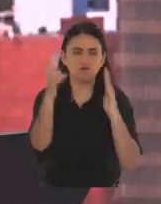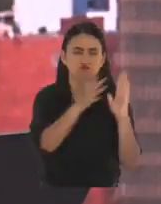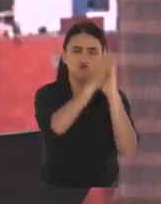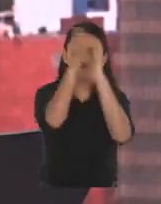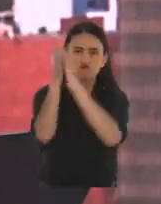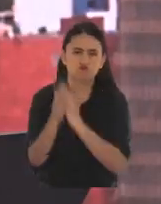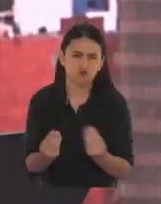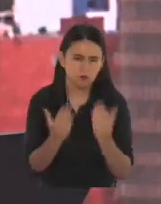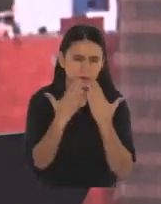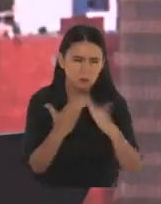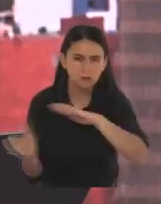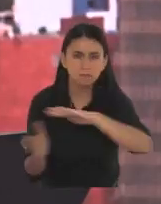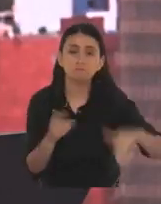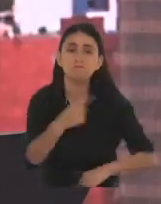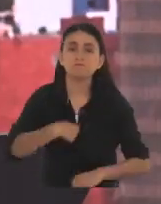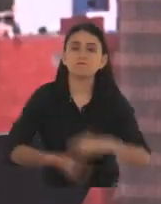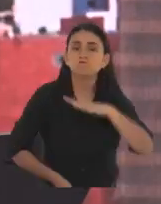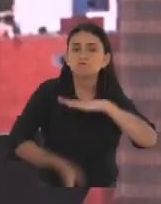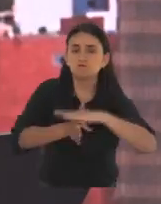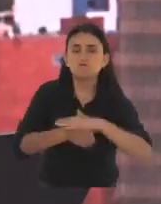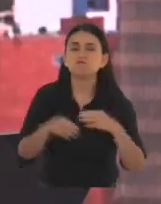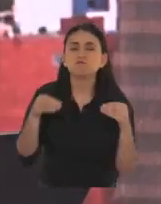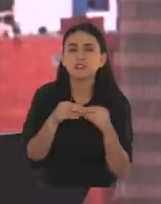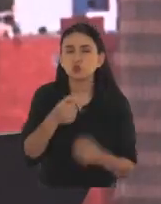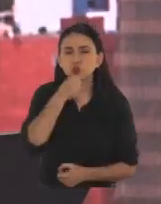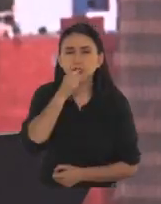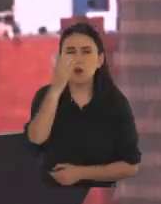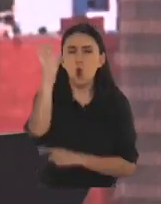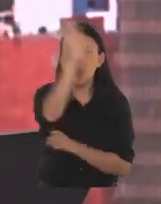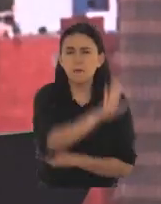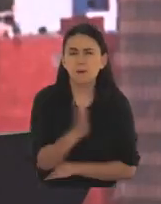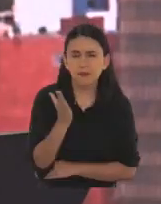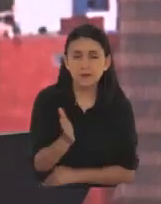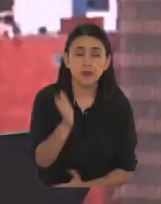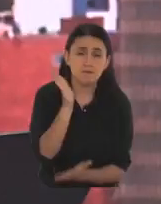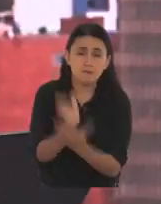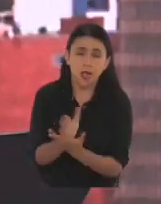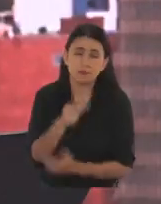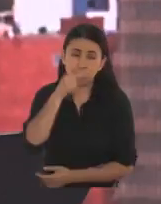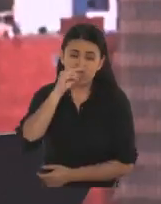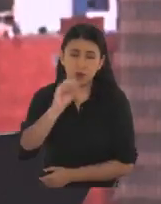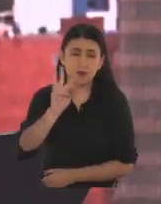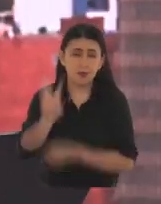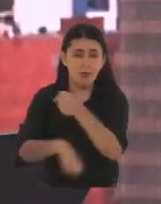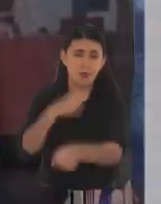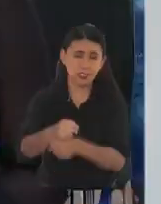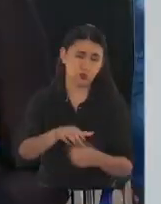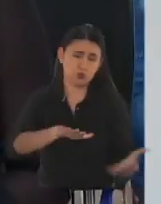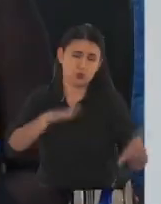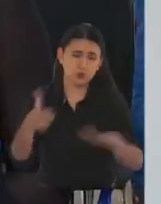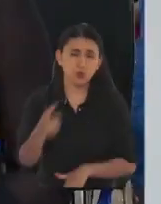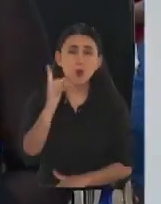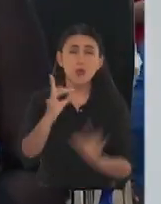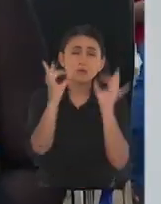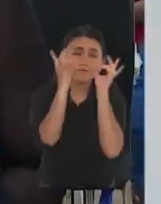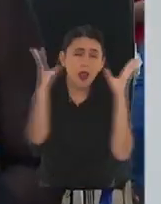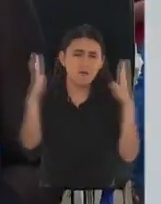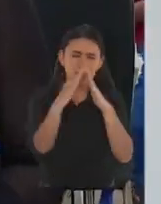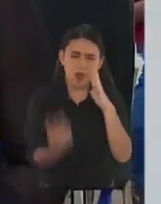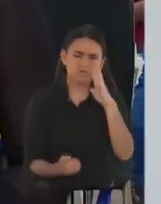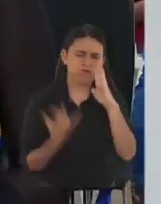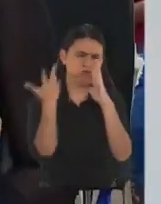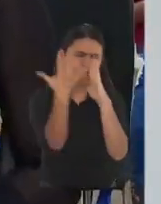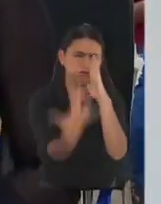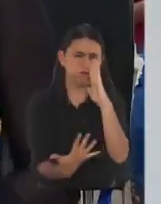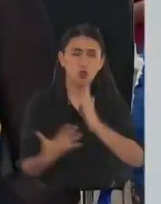Seguimos en nuestras regiones porque una tragedia enluta hoy al Atlántico. Un menor de tan solo 3 años murió en medio de un grave incendio al interior de una vivienda en el